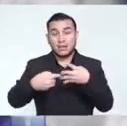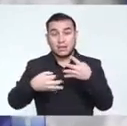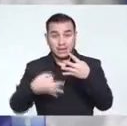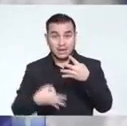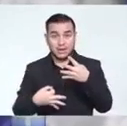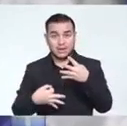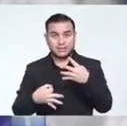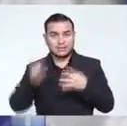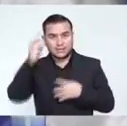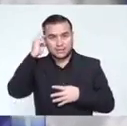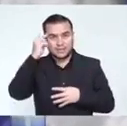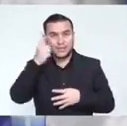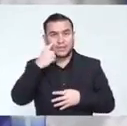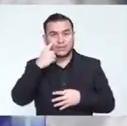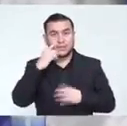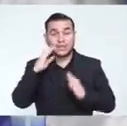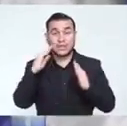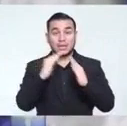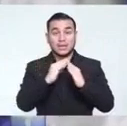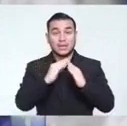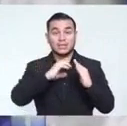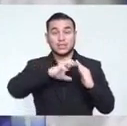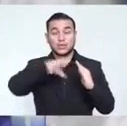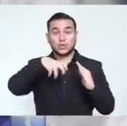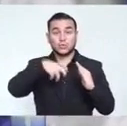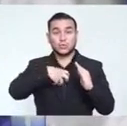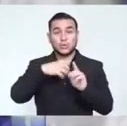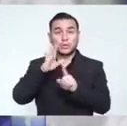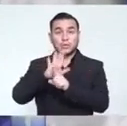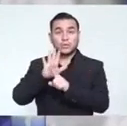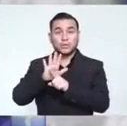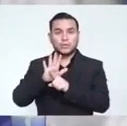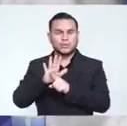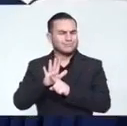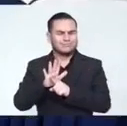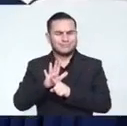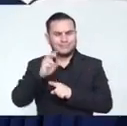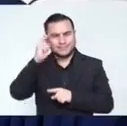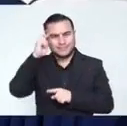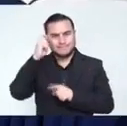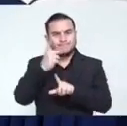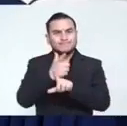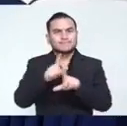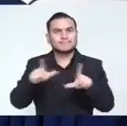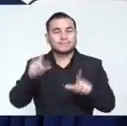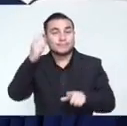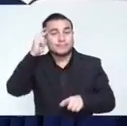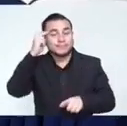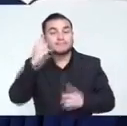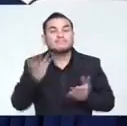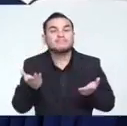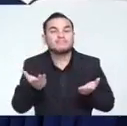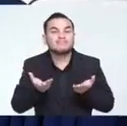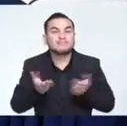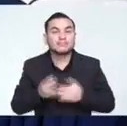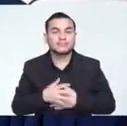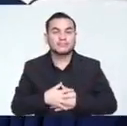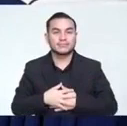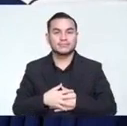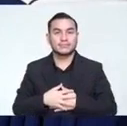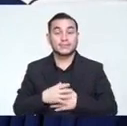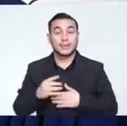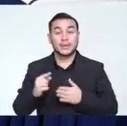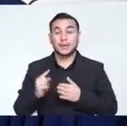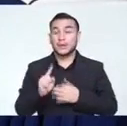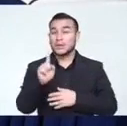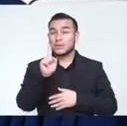ser en la Casa Dueñas, a donde ellos están, en el auditorio de la Casa Dueñas. Nosotros, la